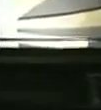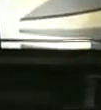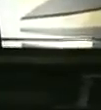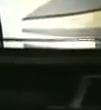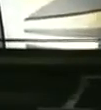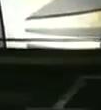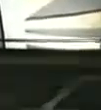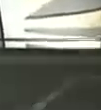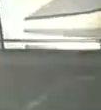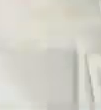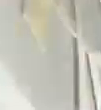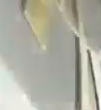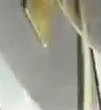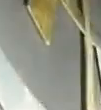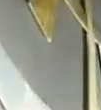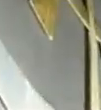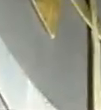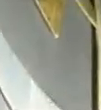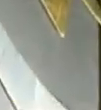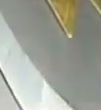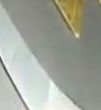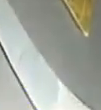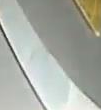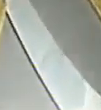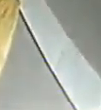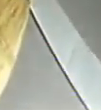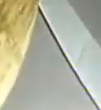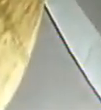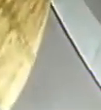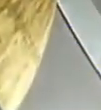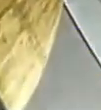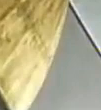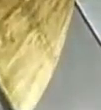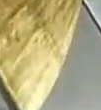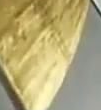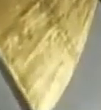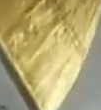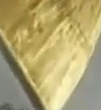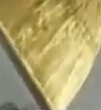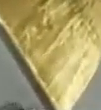recuperada desde que iniciaron estos trabajos. Hace 2 años, y la